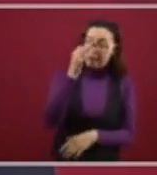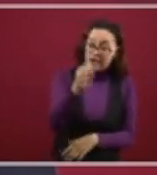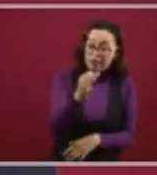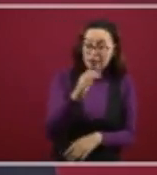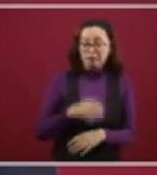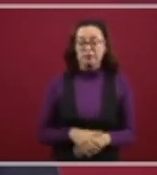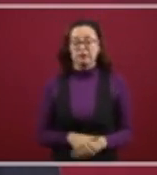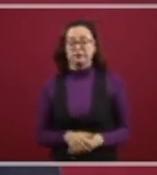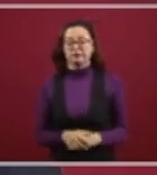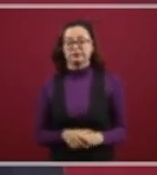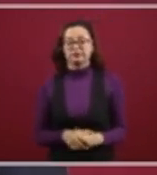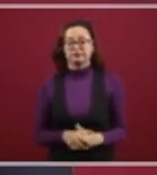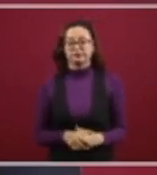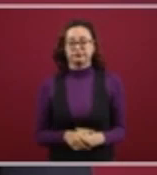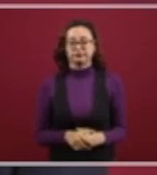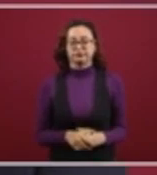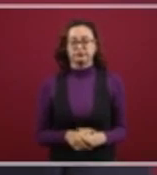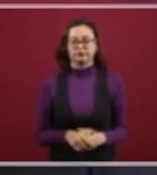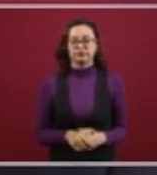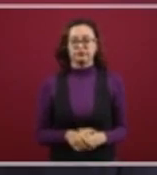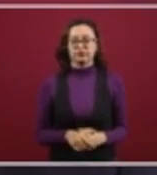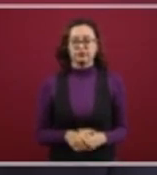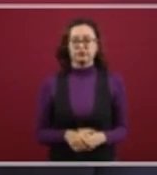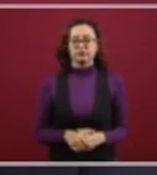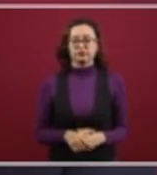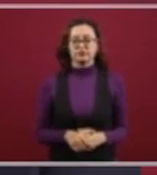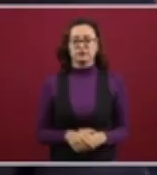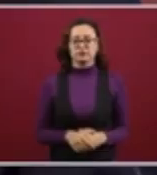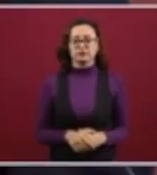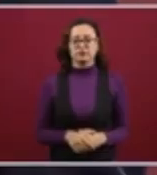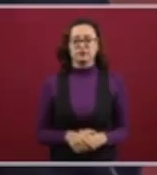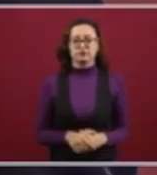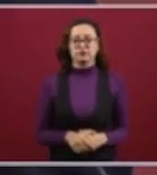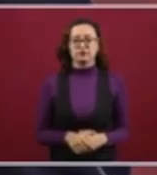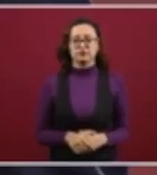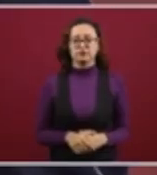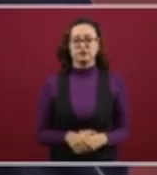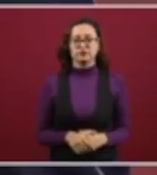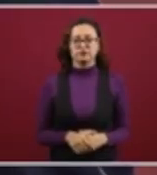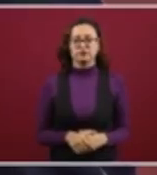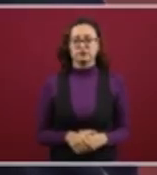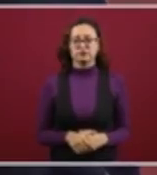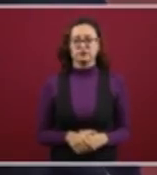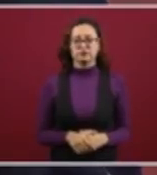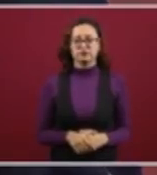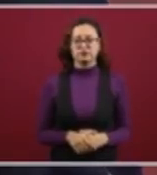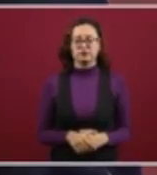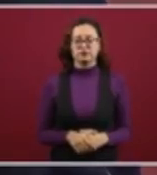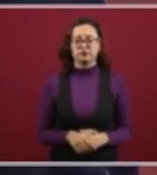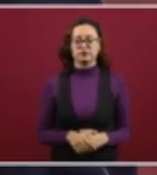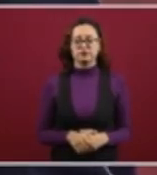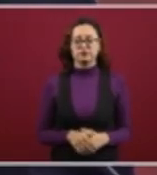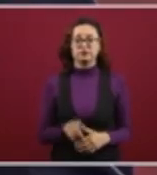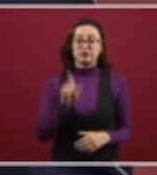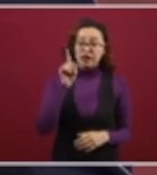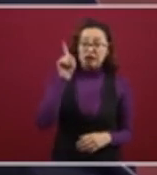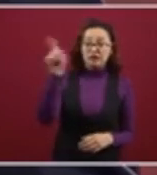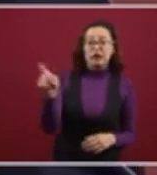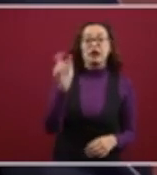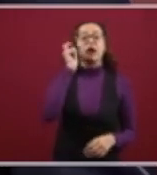de que Guerrero es el estado con más